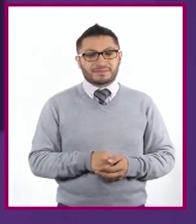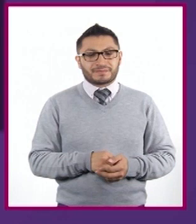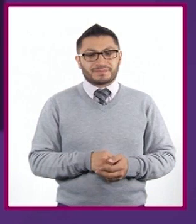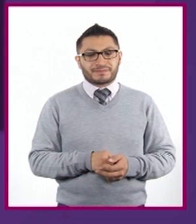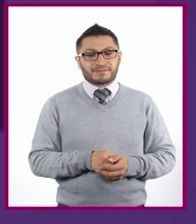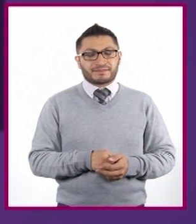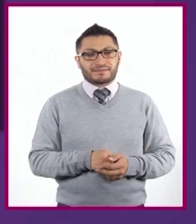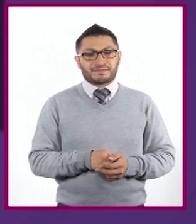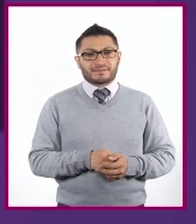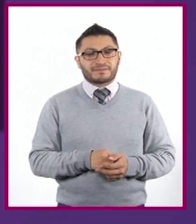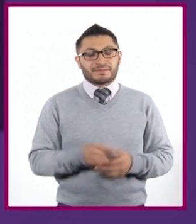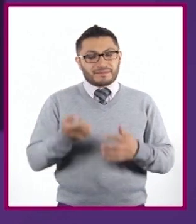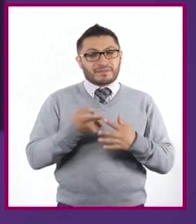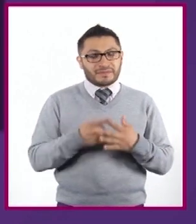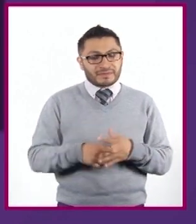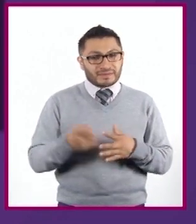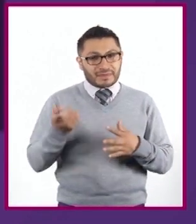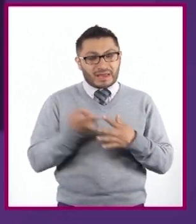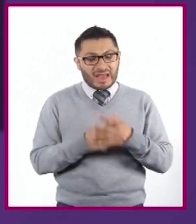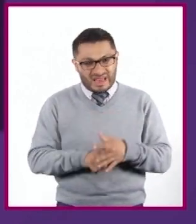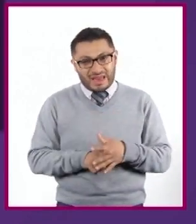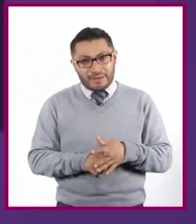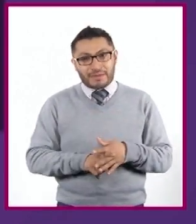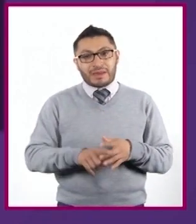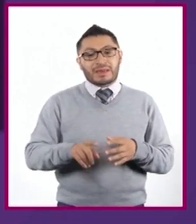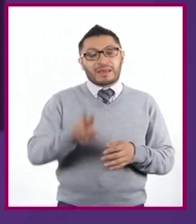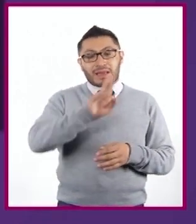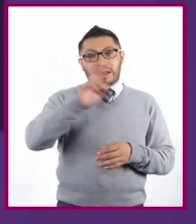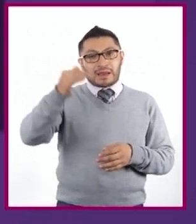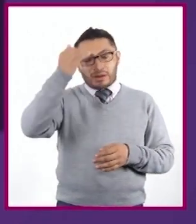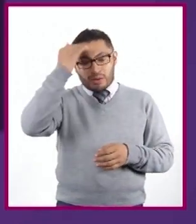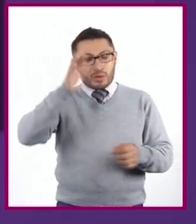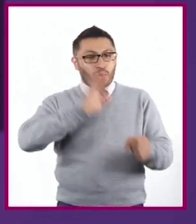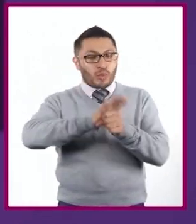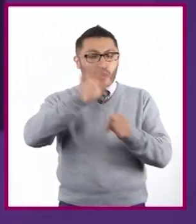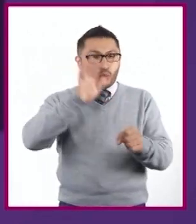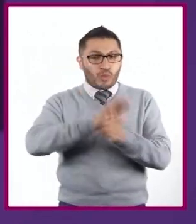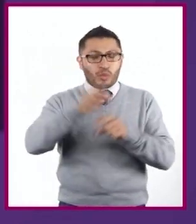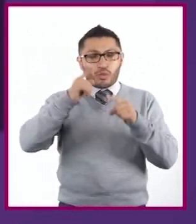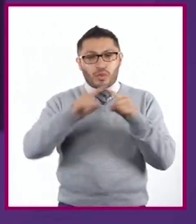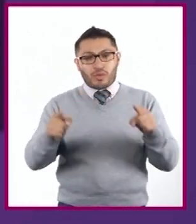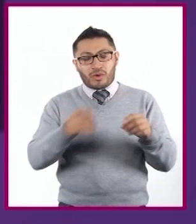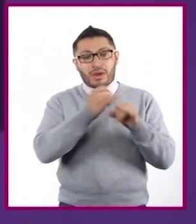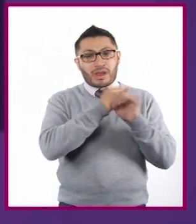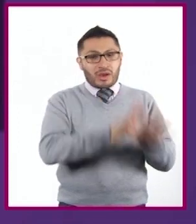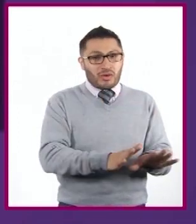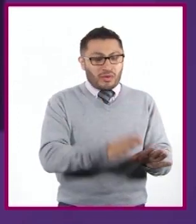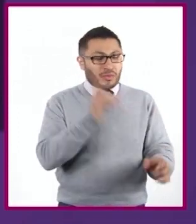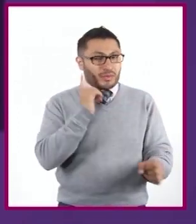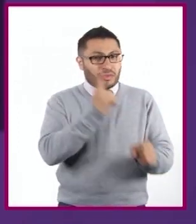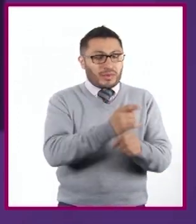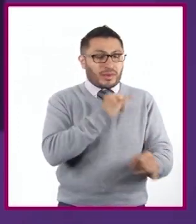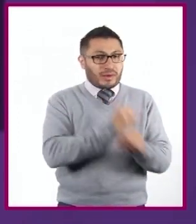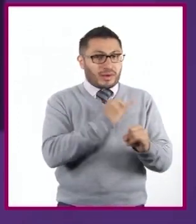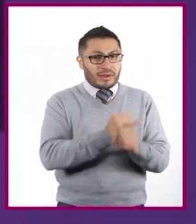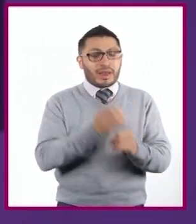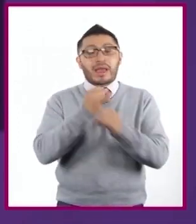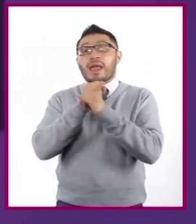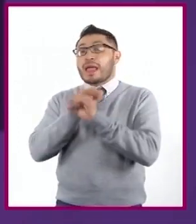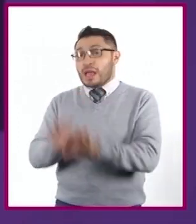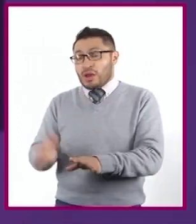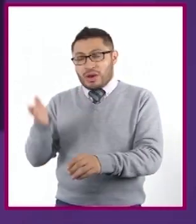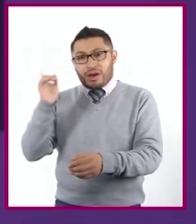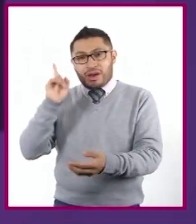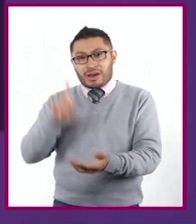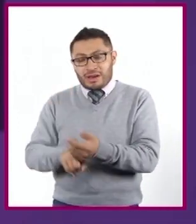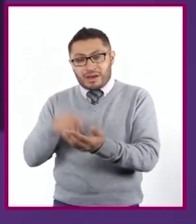Antes de empezar, nos detendremos para reconocer cuáles son las diferencias entre la información que se encuentra en Internet y la que hay